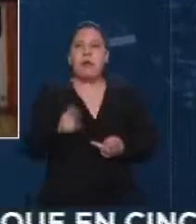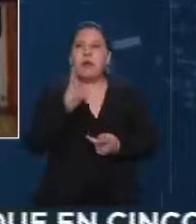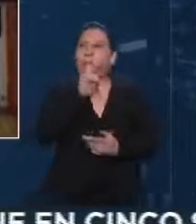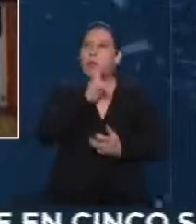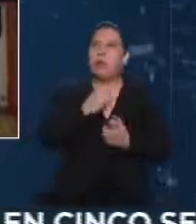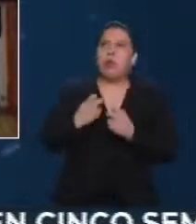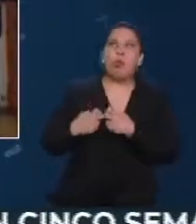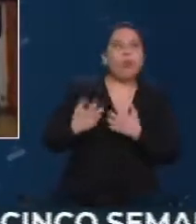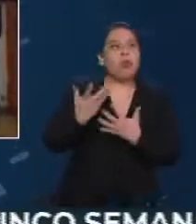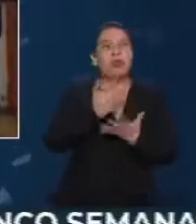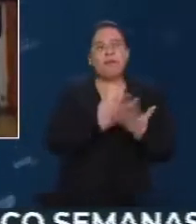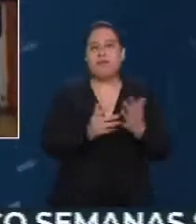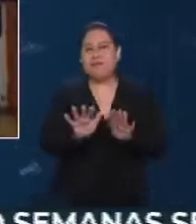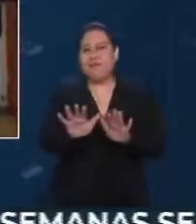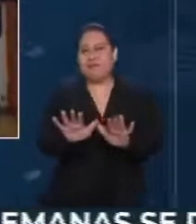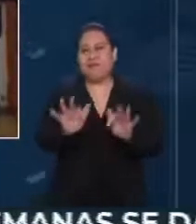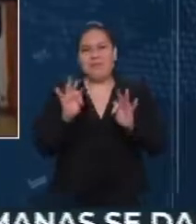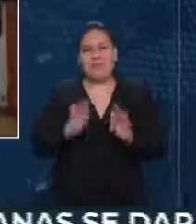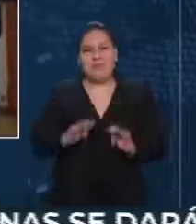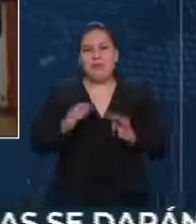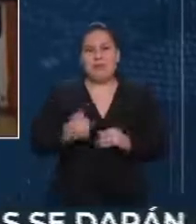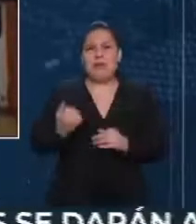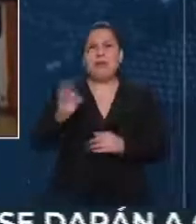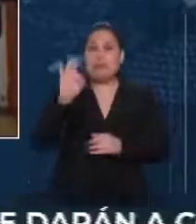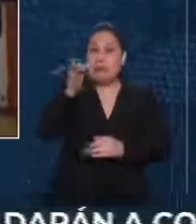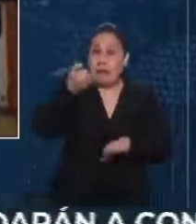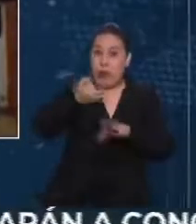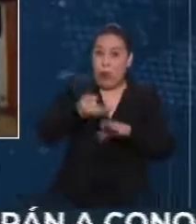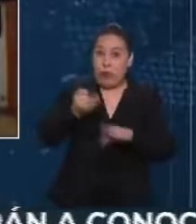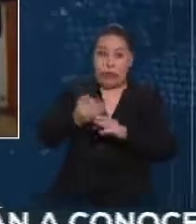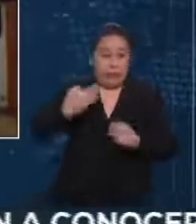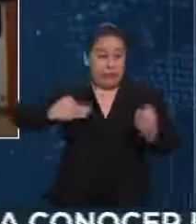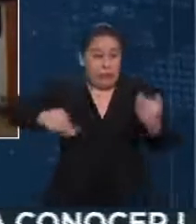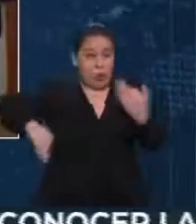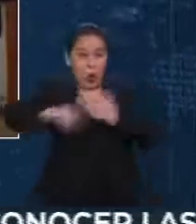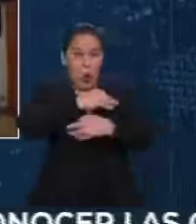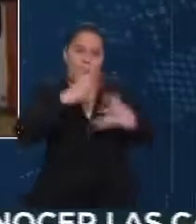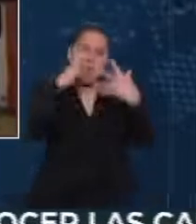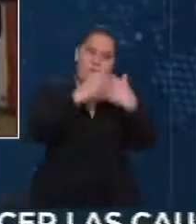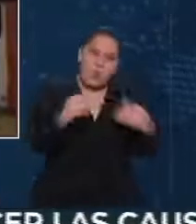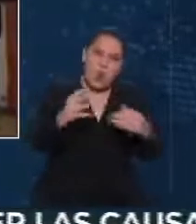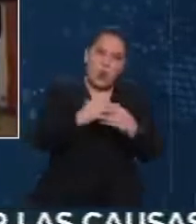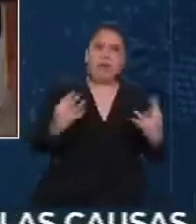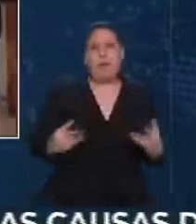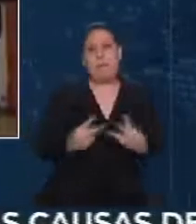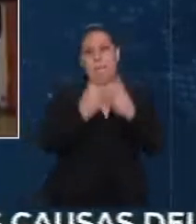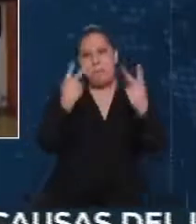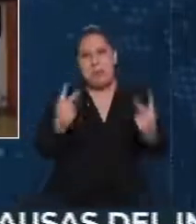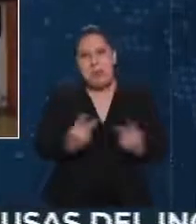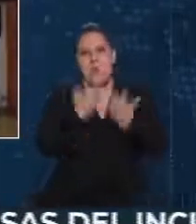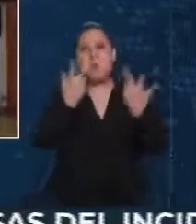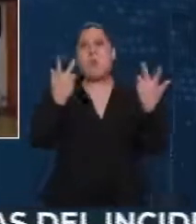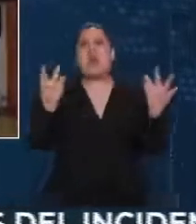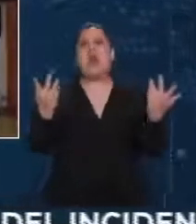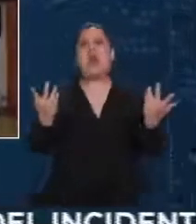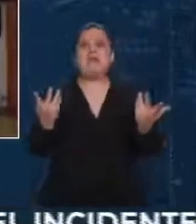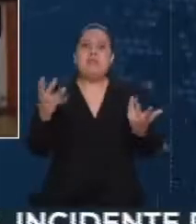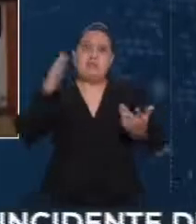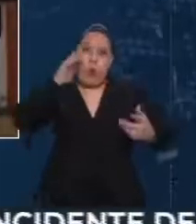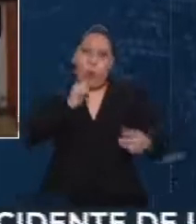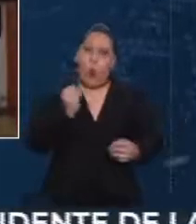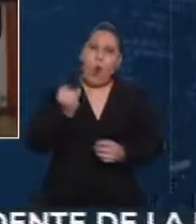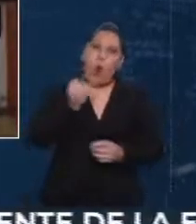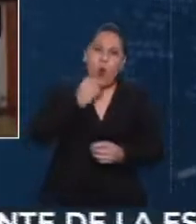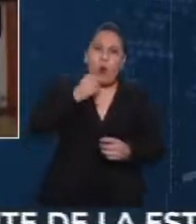preocuparíamos si estuviéramos viendo un aumento generalizado de los precios en frutas, en verduras, en jugos,